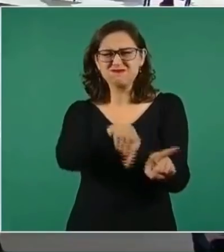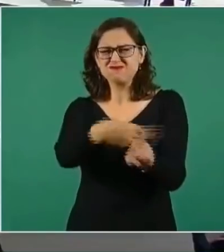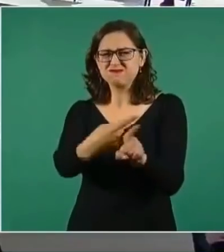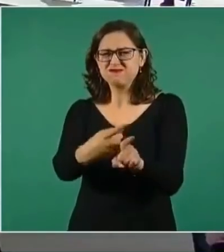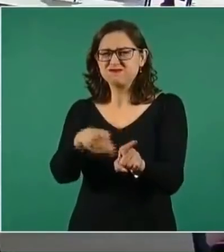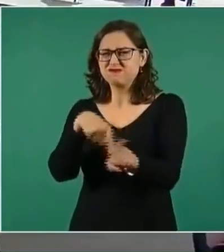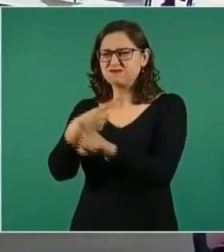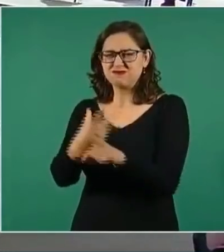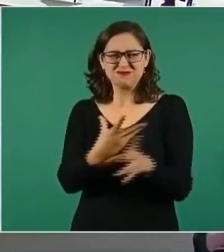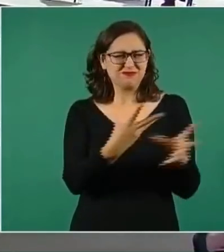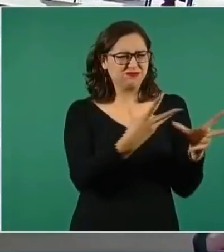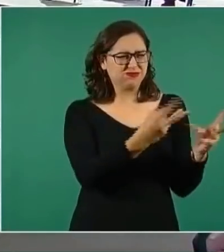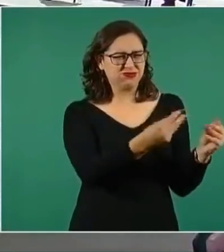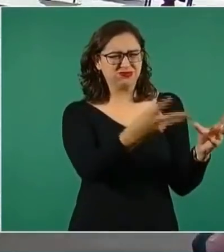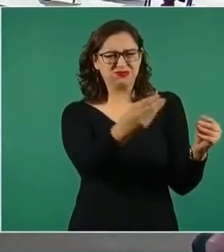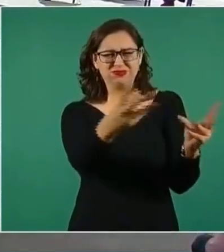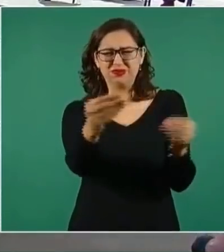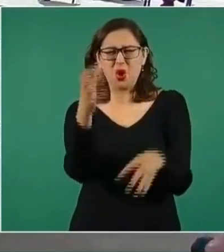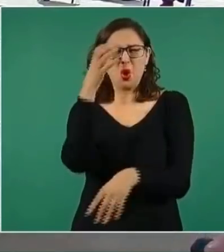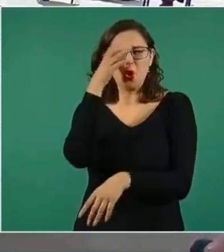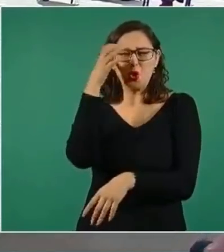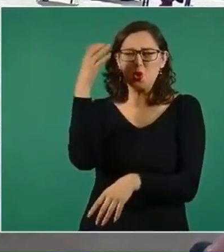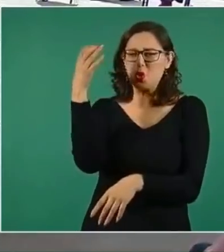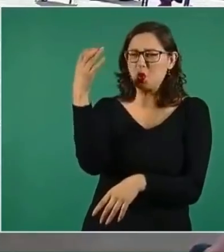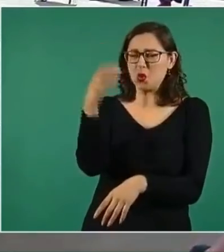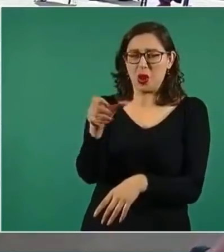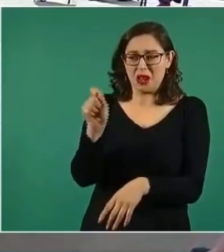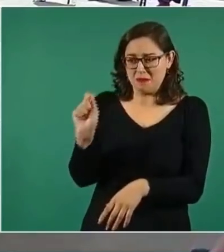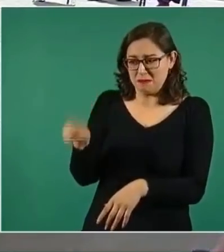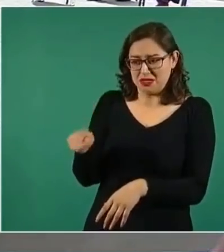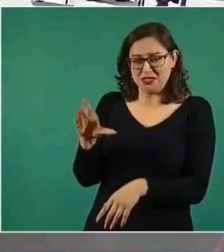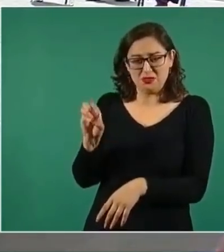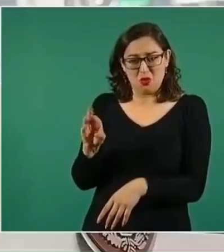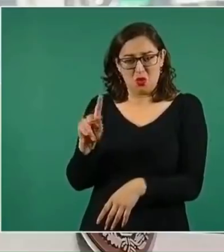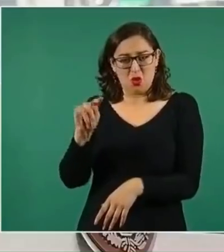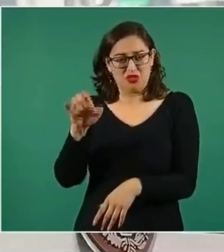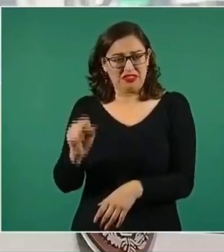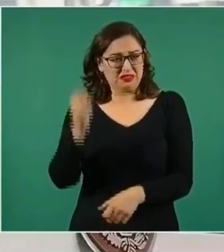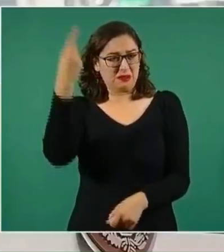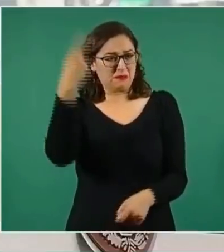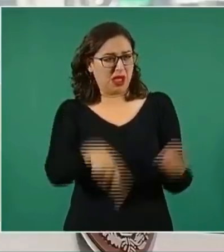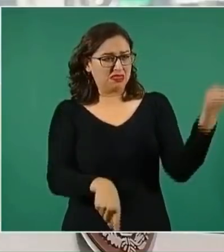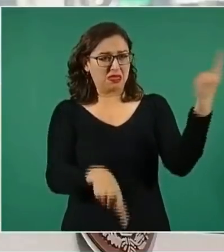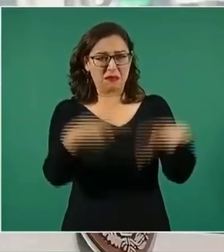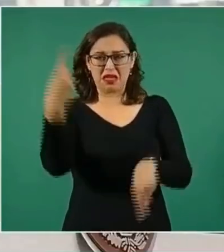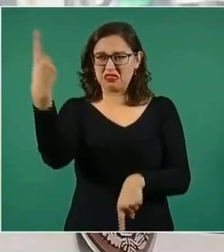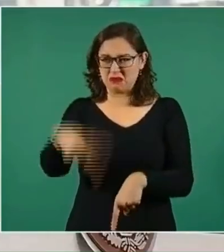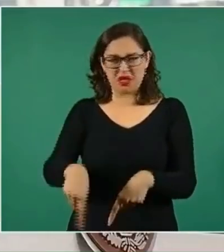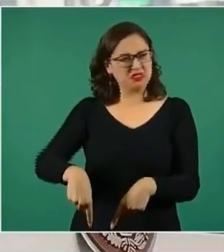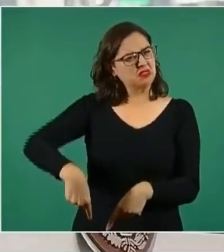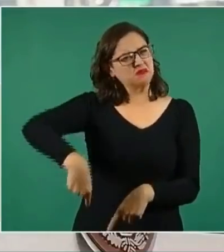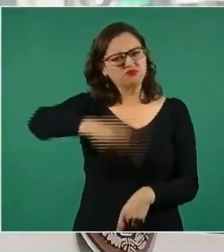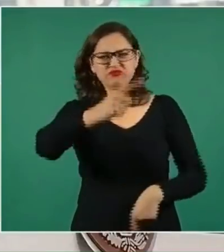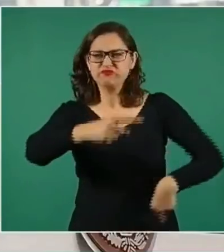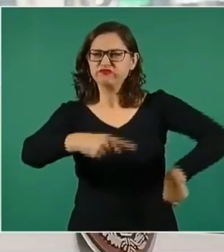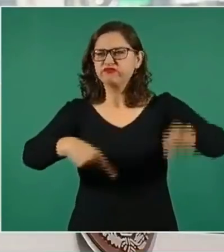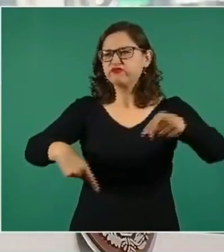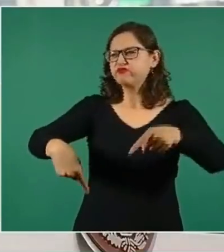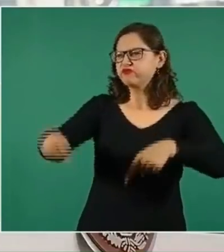tantas atrocidades ordenadas por el mismo Cortés y por él,